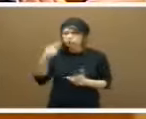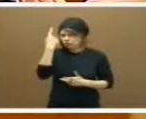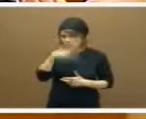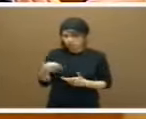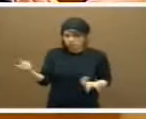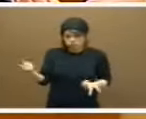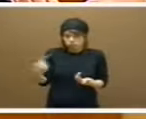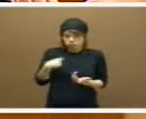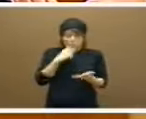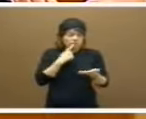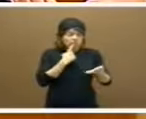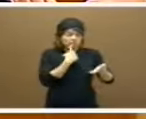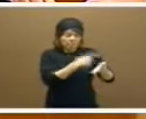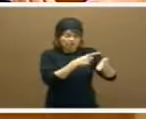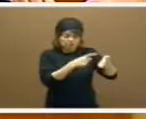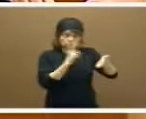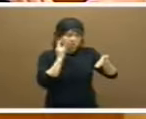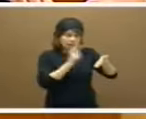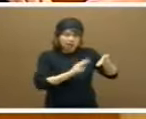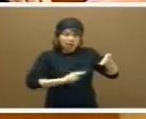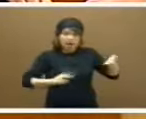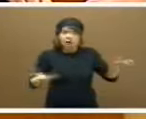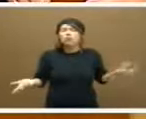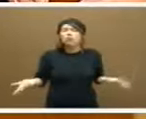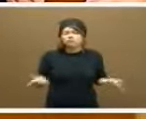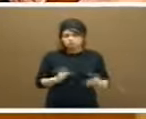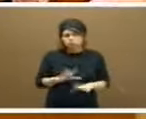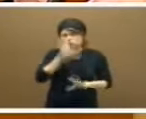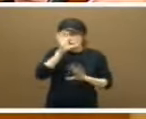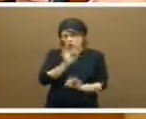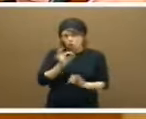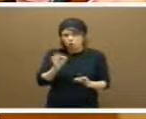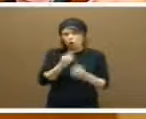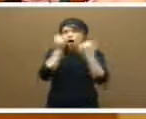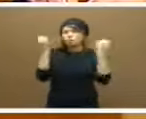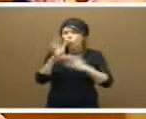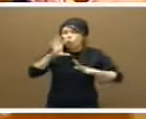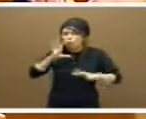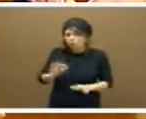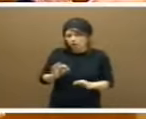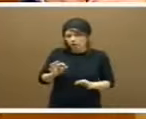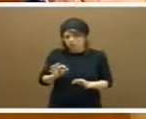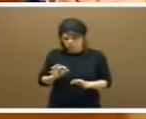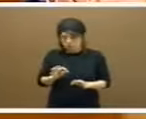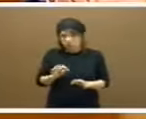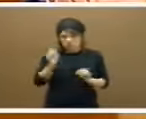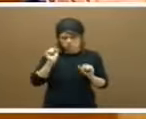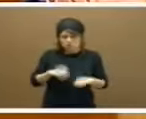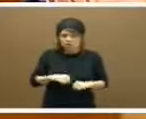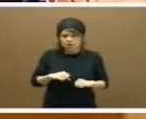misma las ha citado, las ha relatado, obviamente se tiene que actuar con mucha cautela,